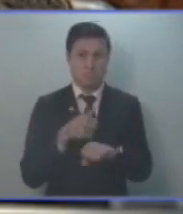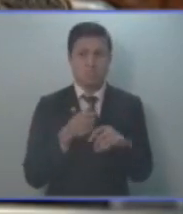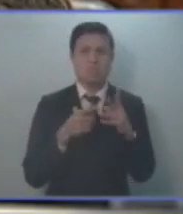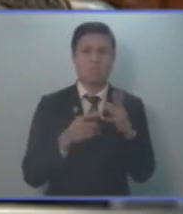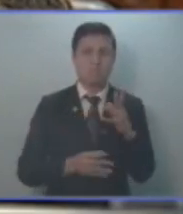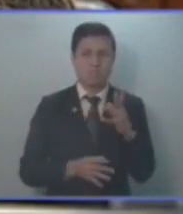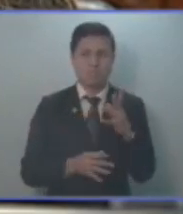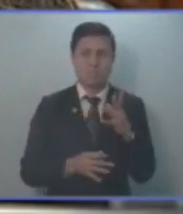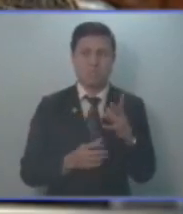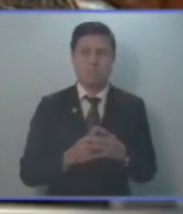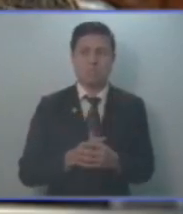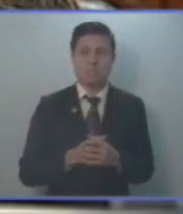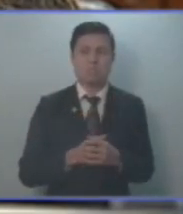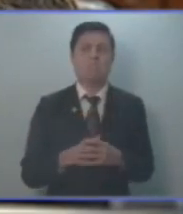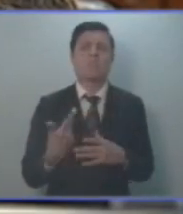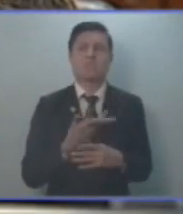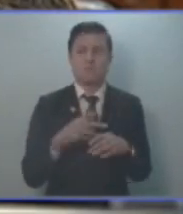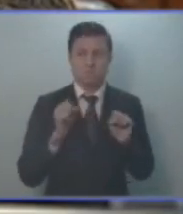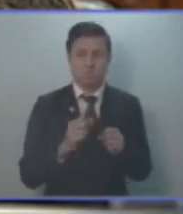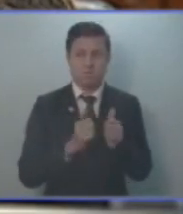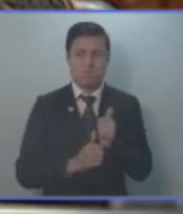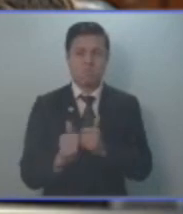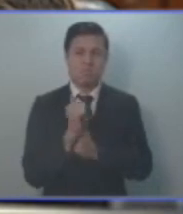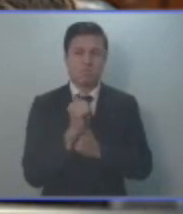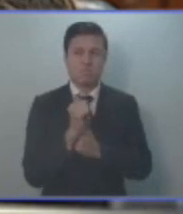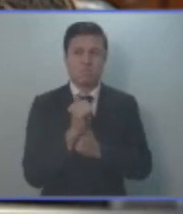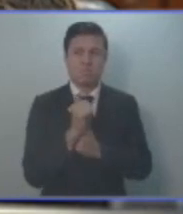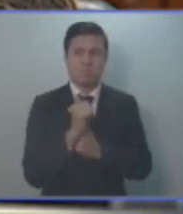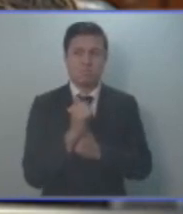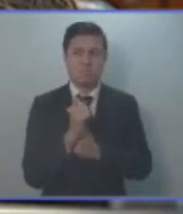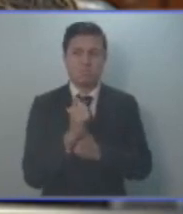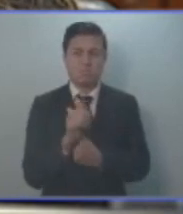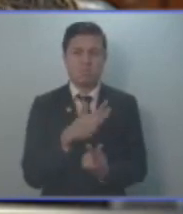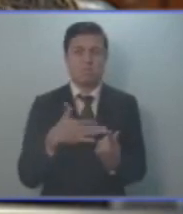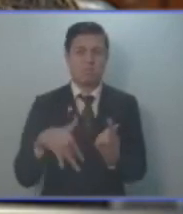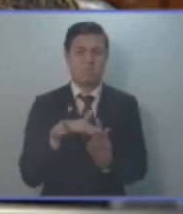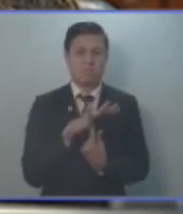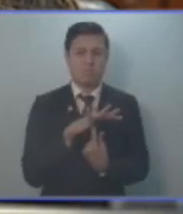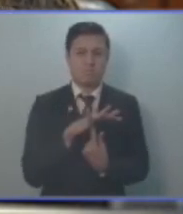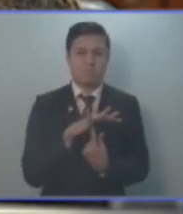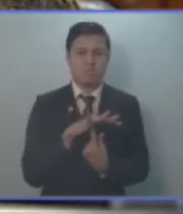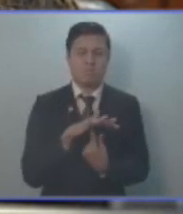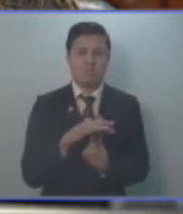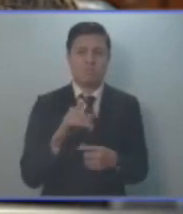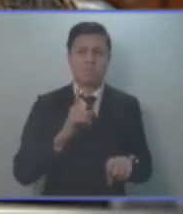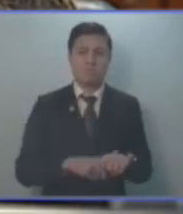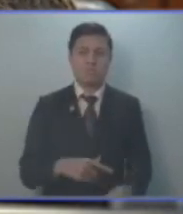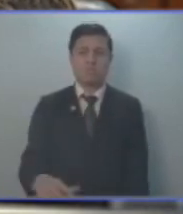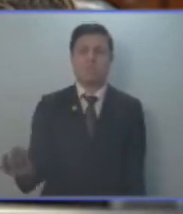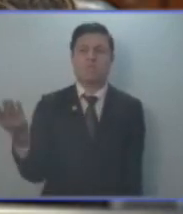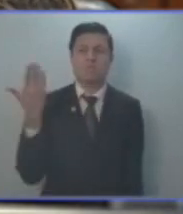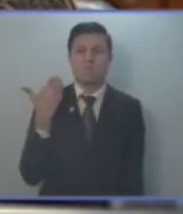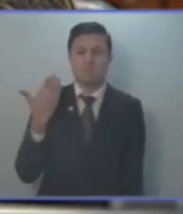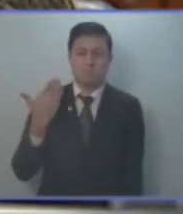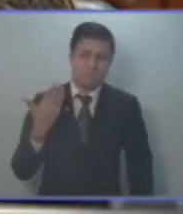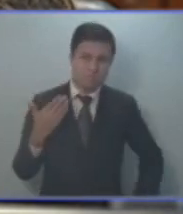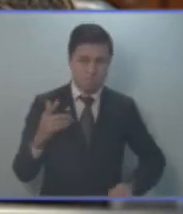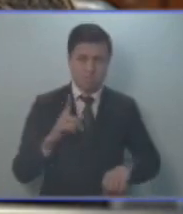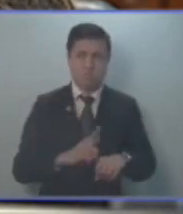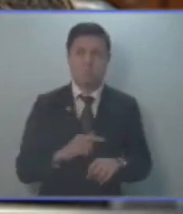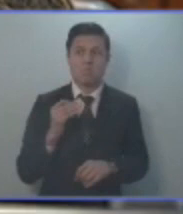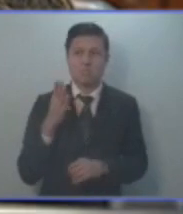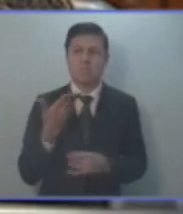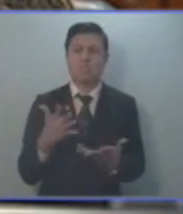legalidad y podamos superar situaciones que en el pasado cuestionaron